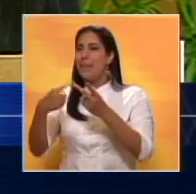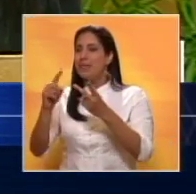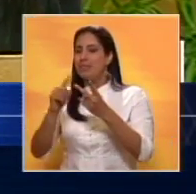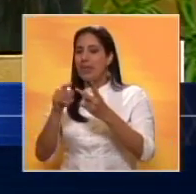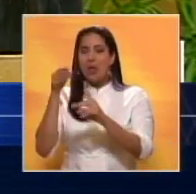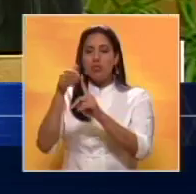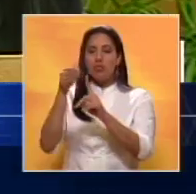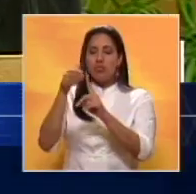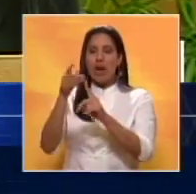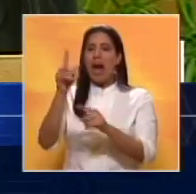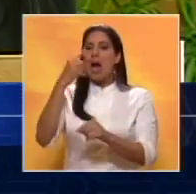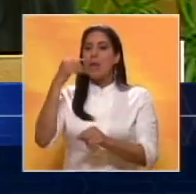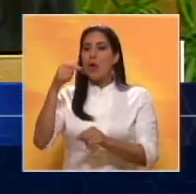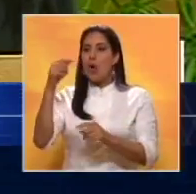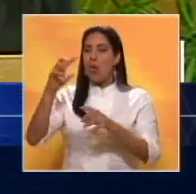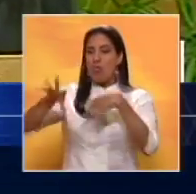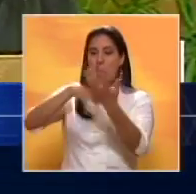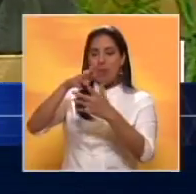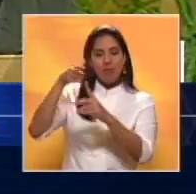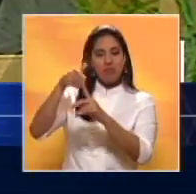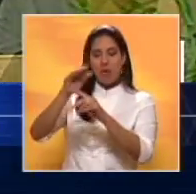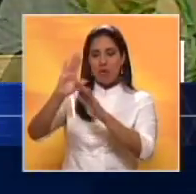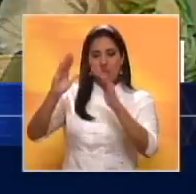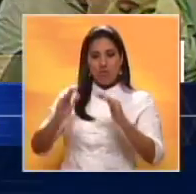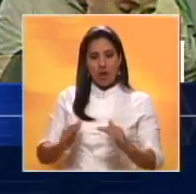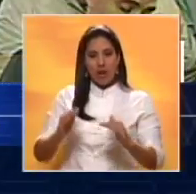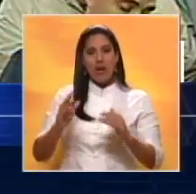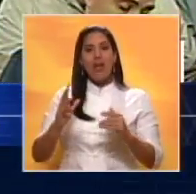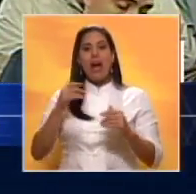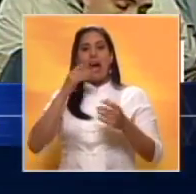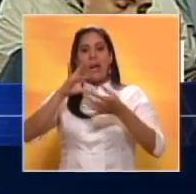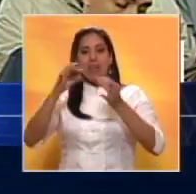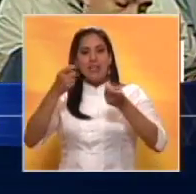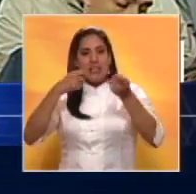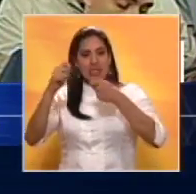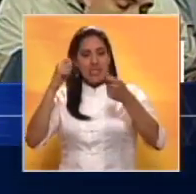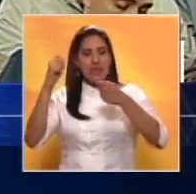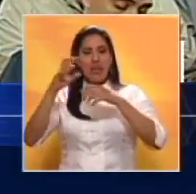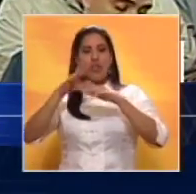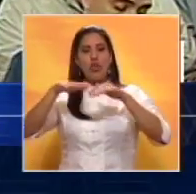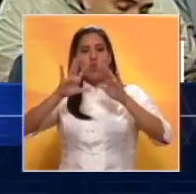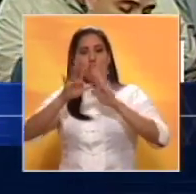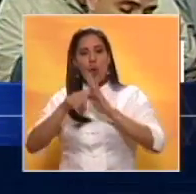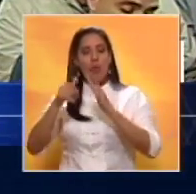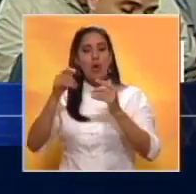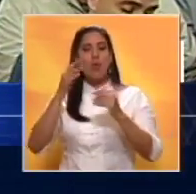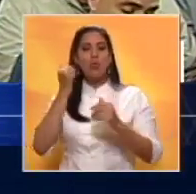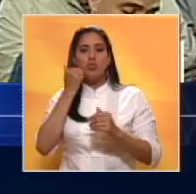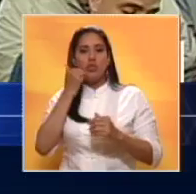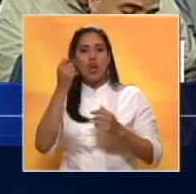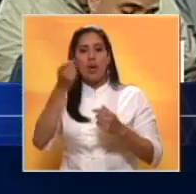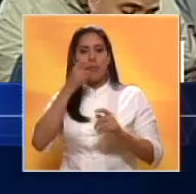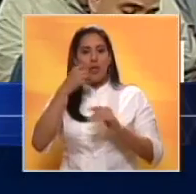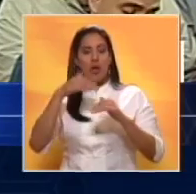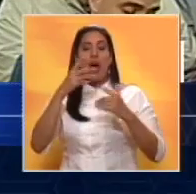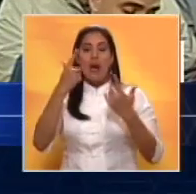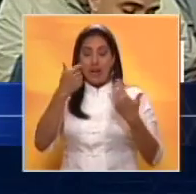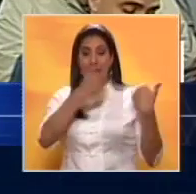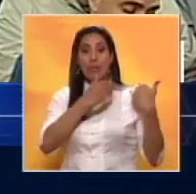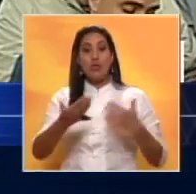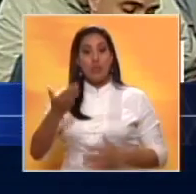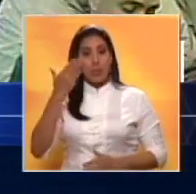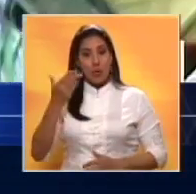atacar a aquellos quienes boicotean las cadenas de distribución de alimentos y medicamentos. Son